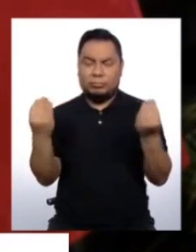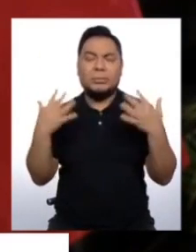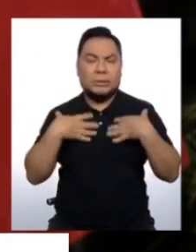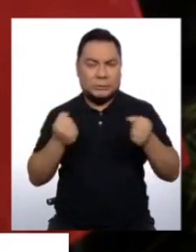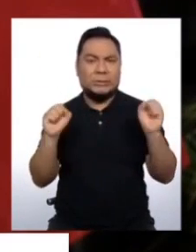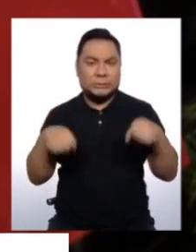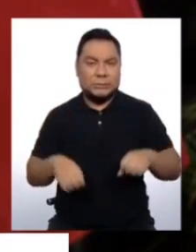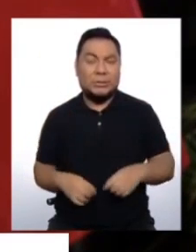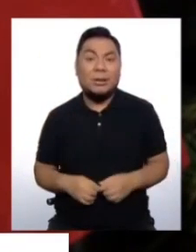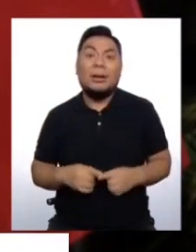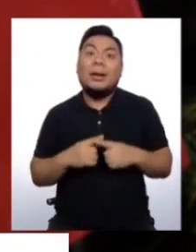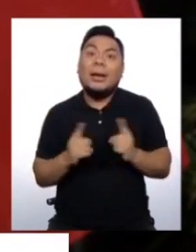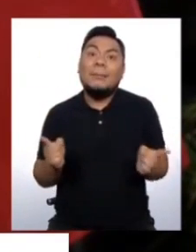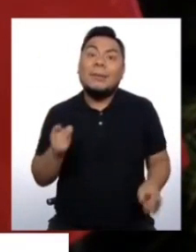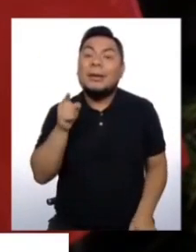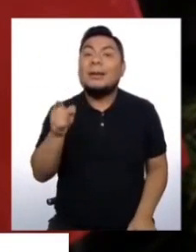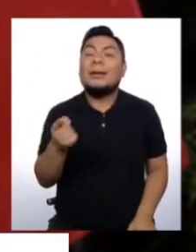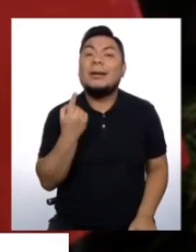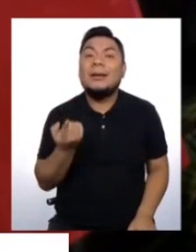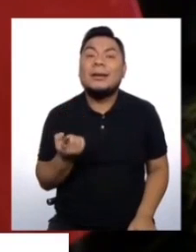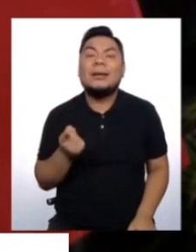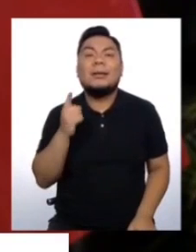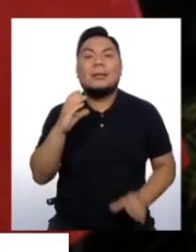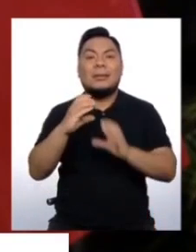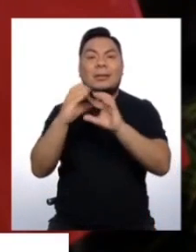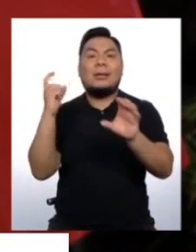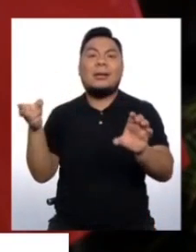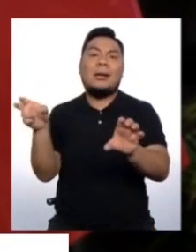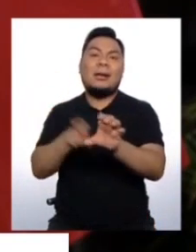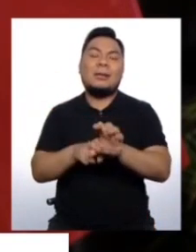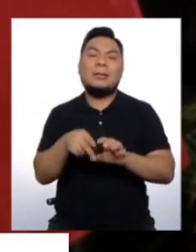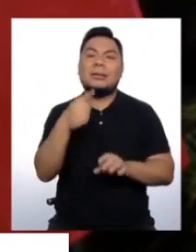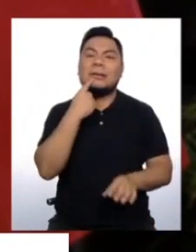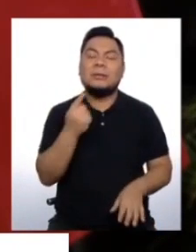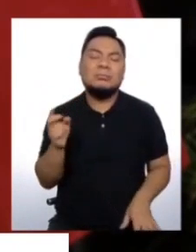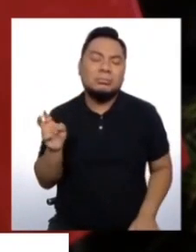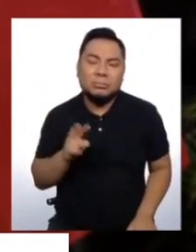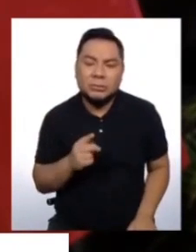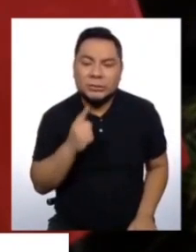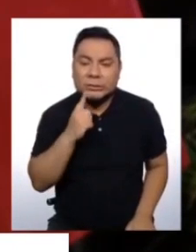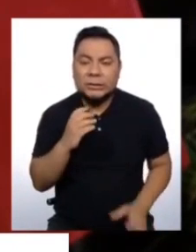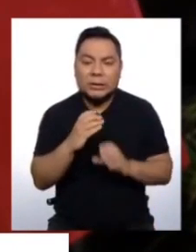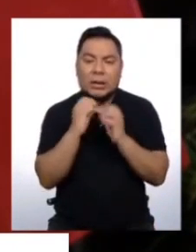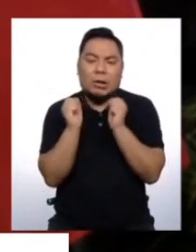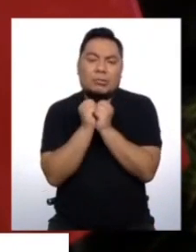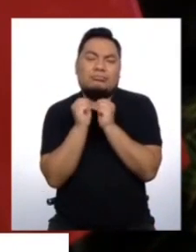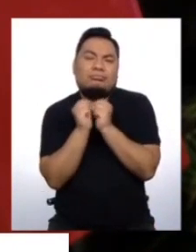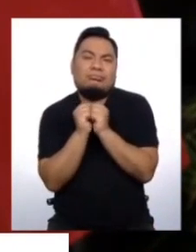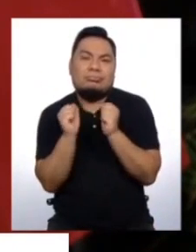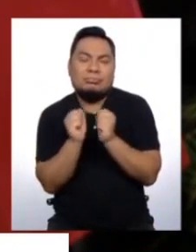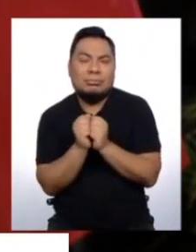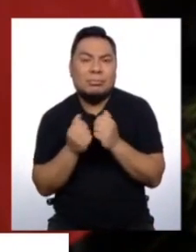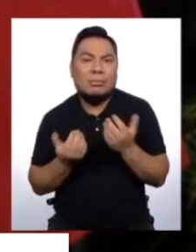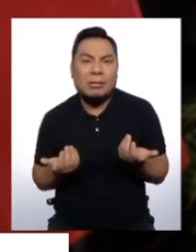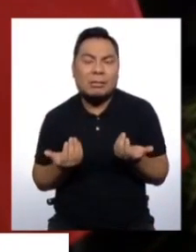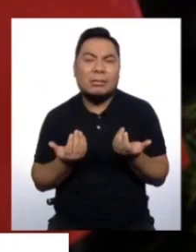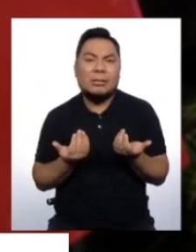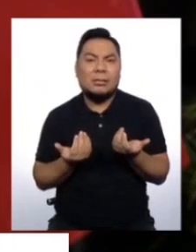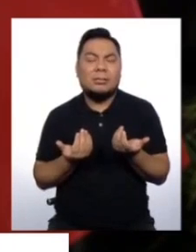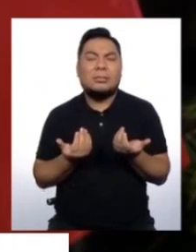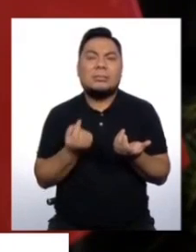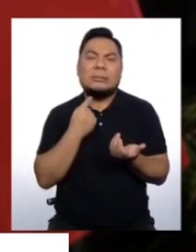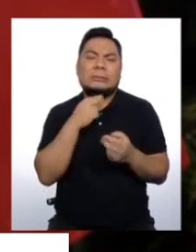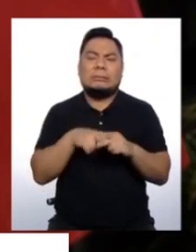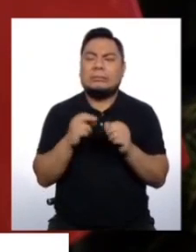no respetamos en el tránsito urbano las medidas que hemos